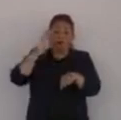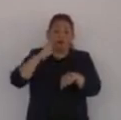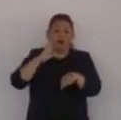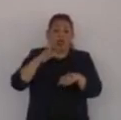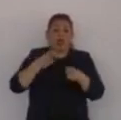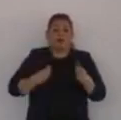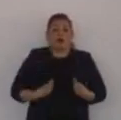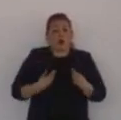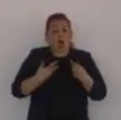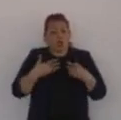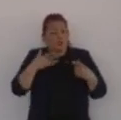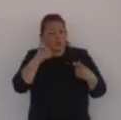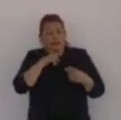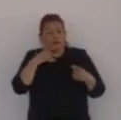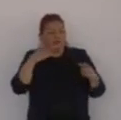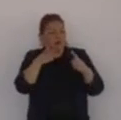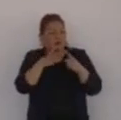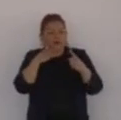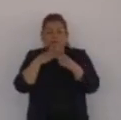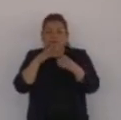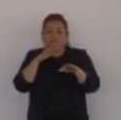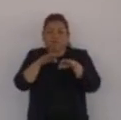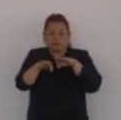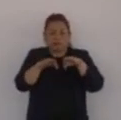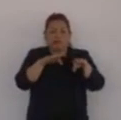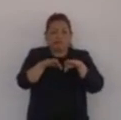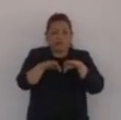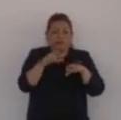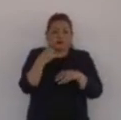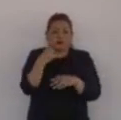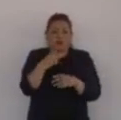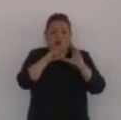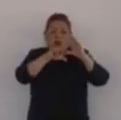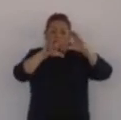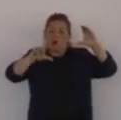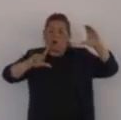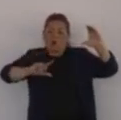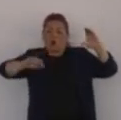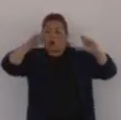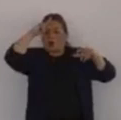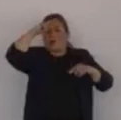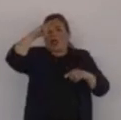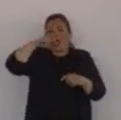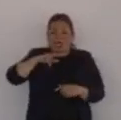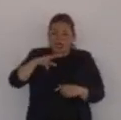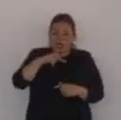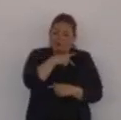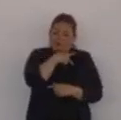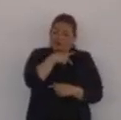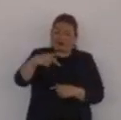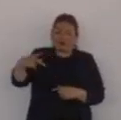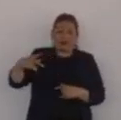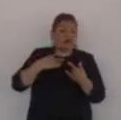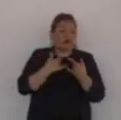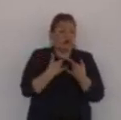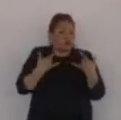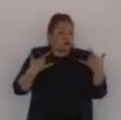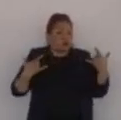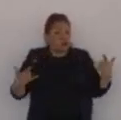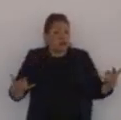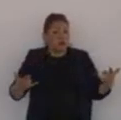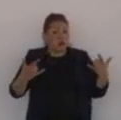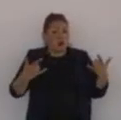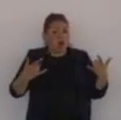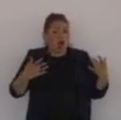por la vida que han dedicado al país. Un país es su historia, es su